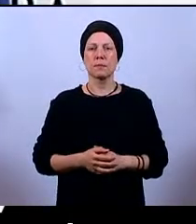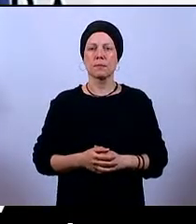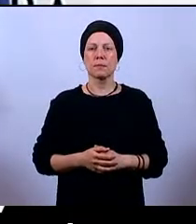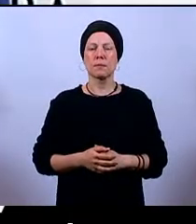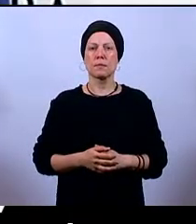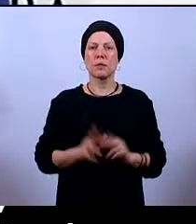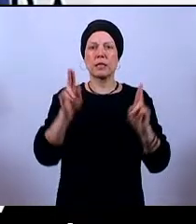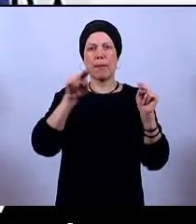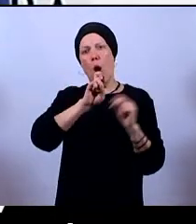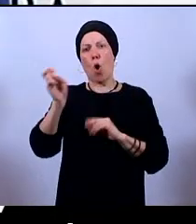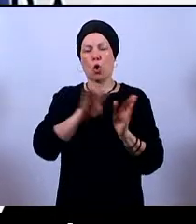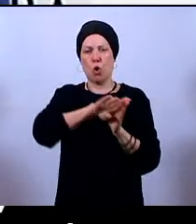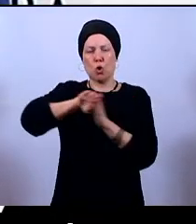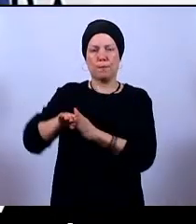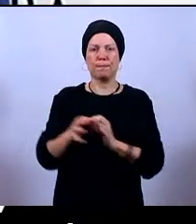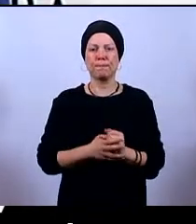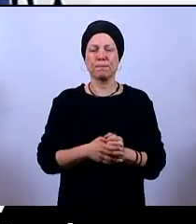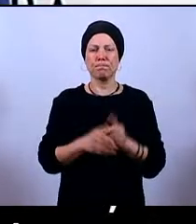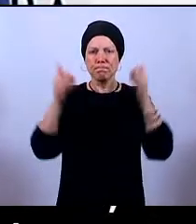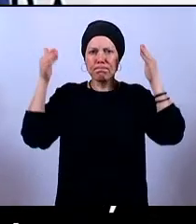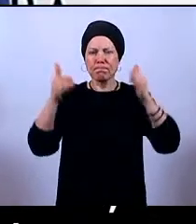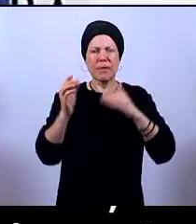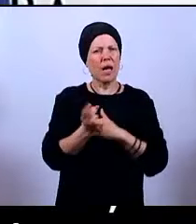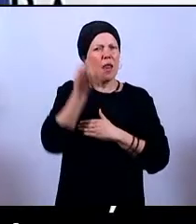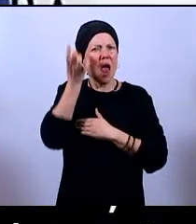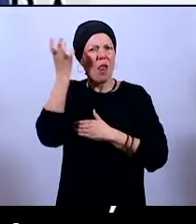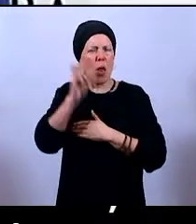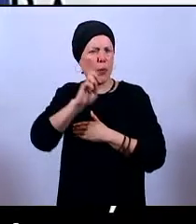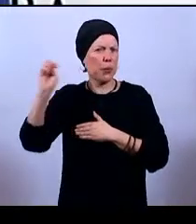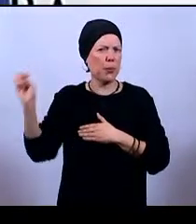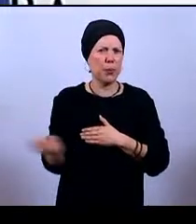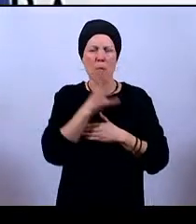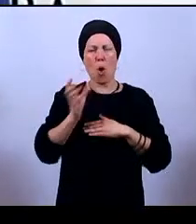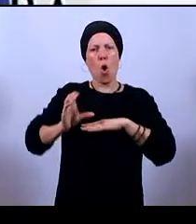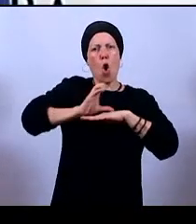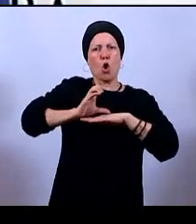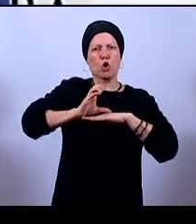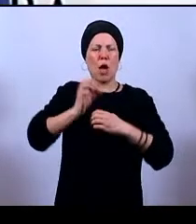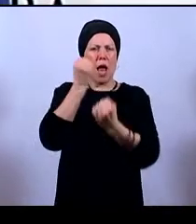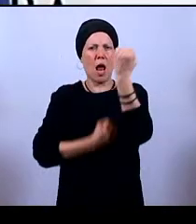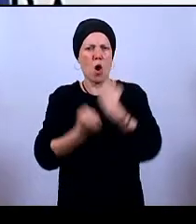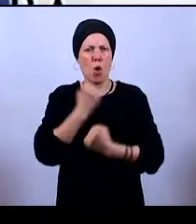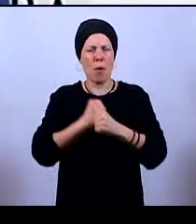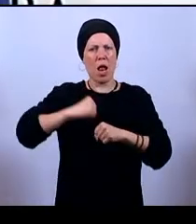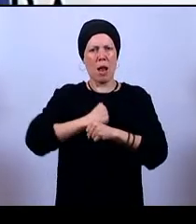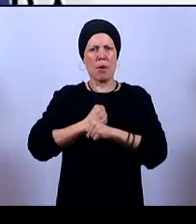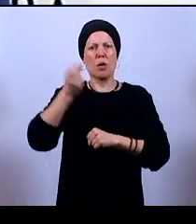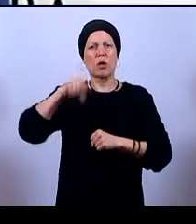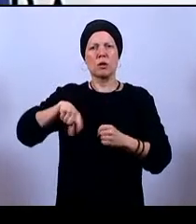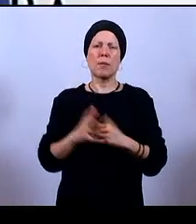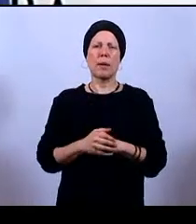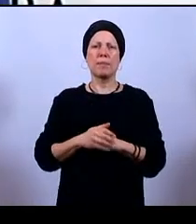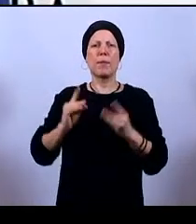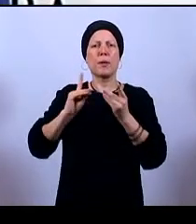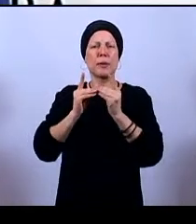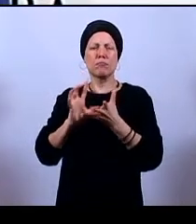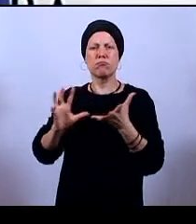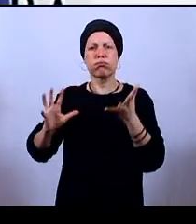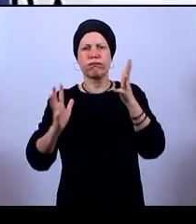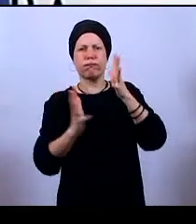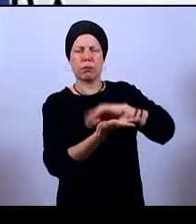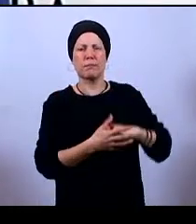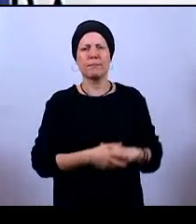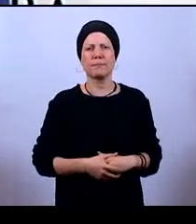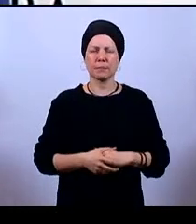Cambiamos de asunto y nos centramos en varias iniciativas impulsadas por la Consejería de Economía, Empleo y Transformación Digital a las que damos luz